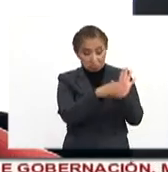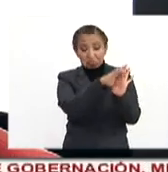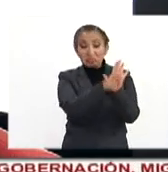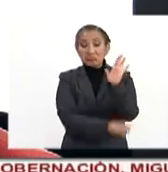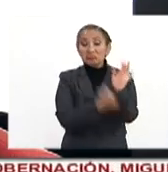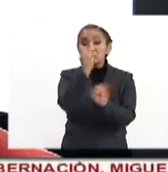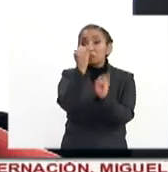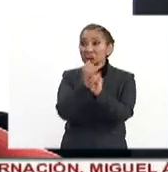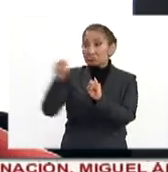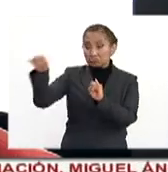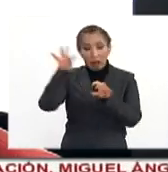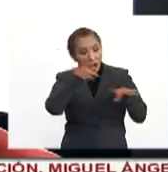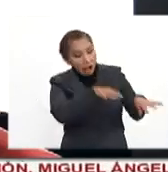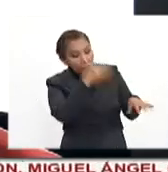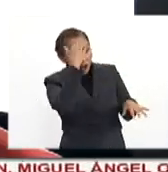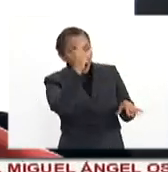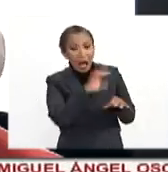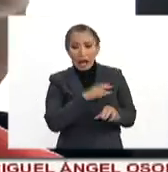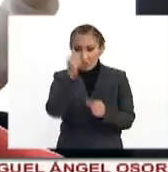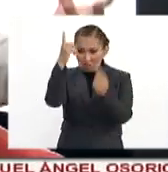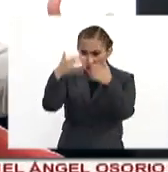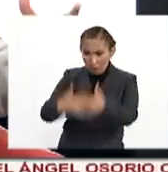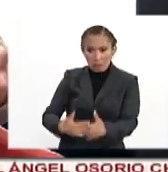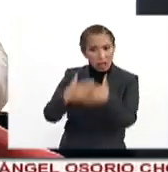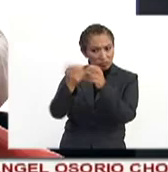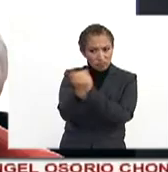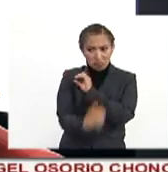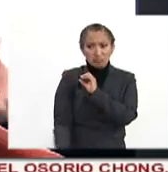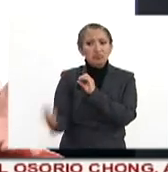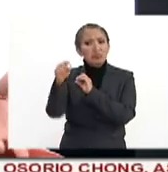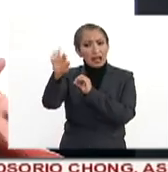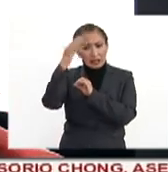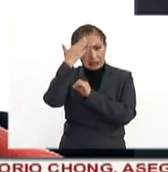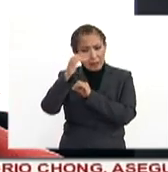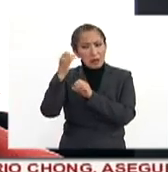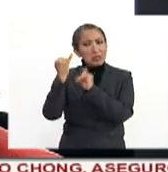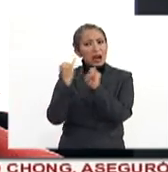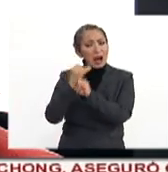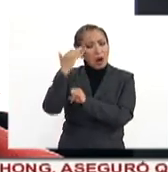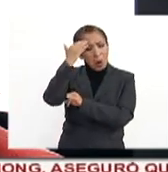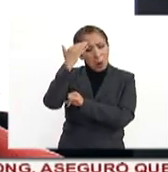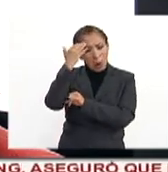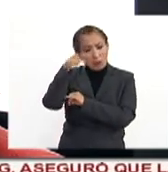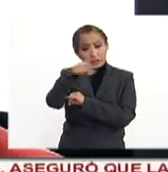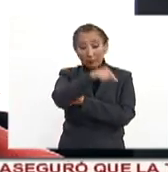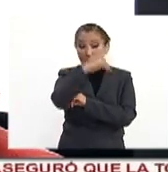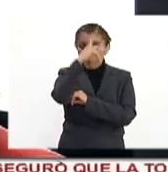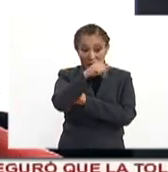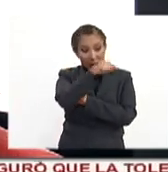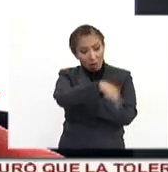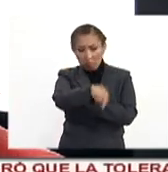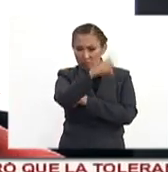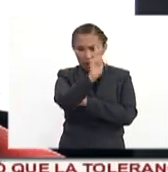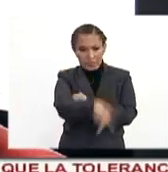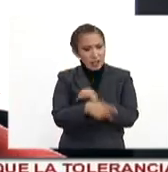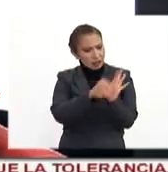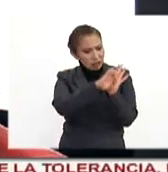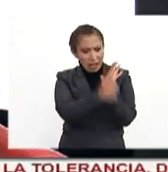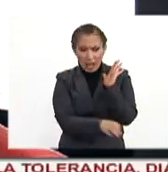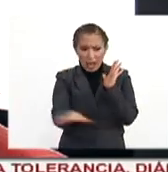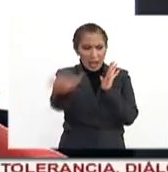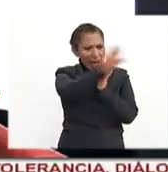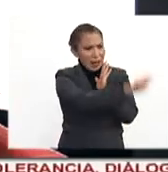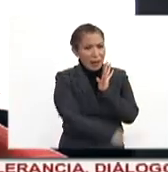nivel internacional, tenemos empresas que pues son también referente a nivel internacional, entonces México sin duda es un